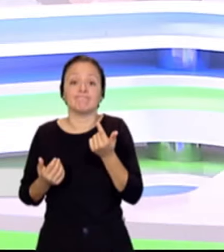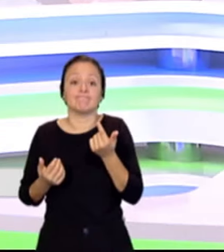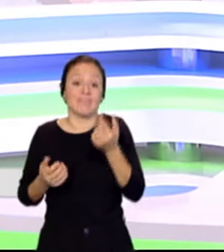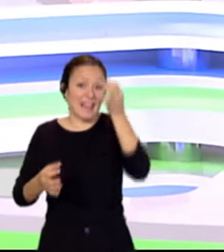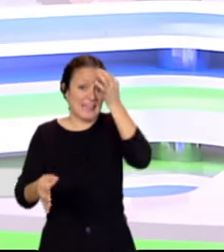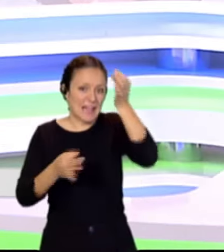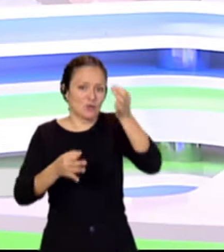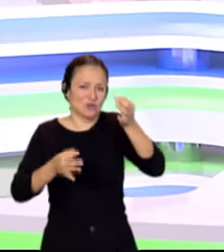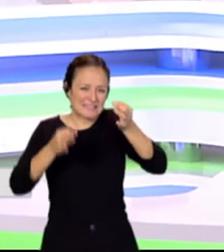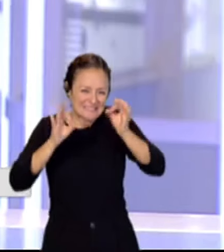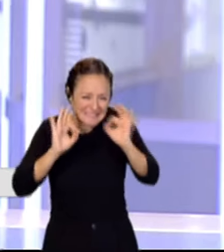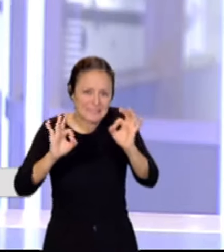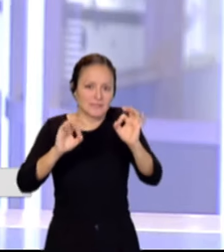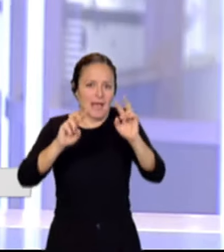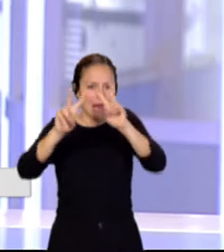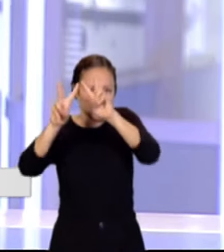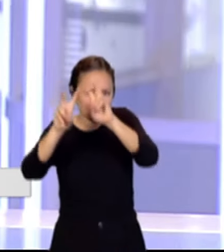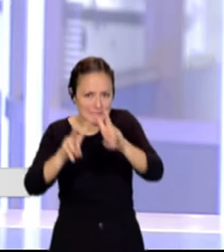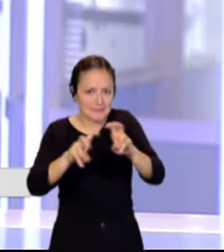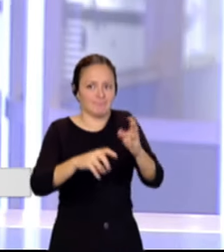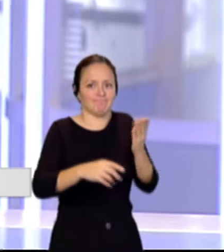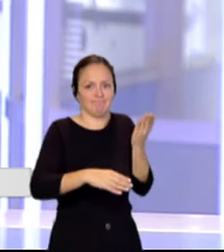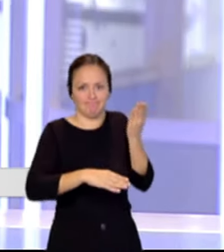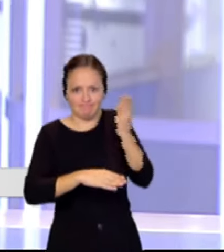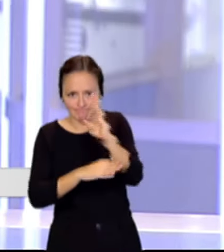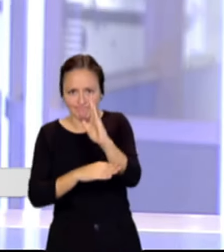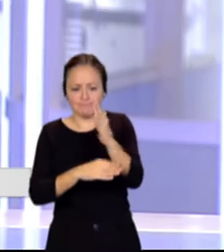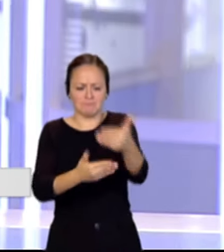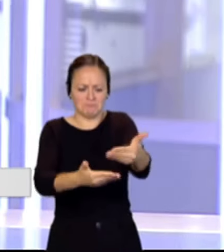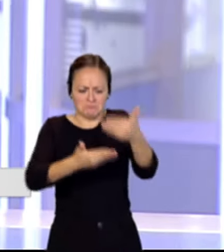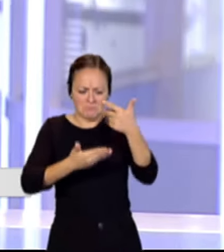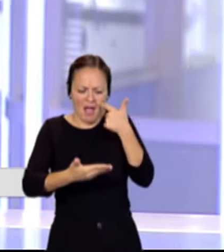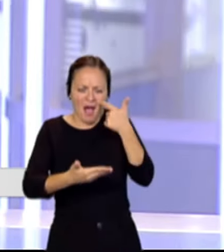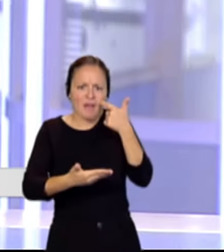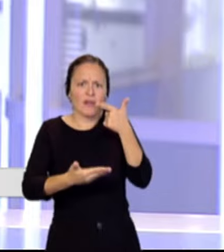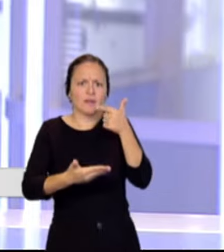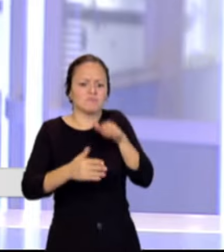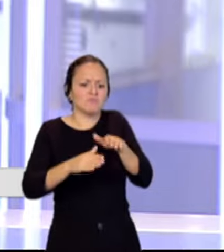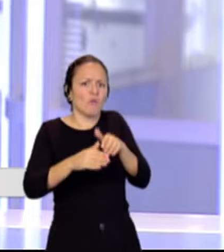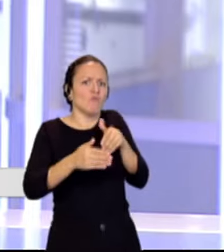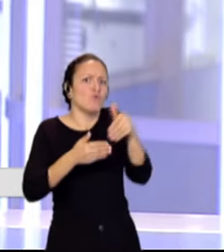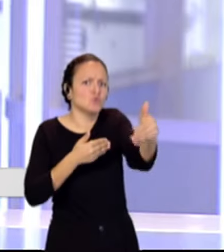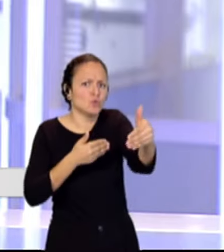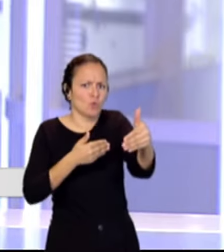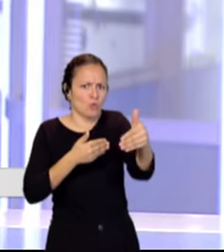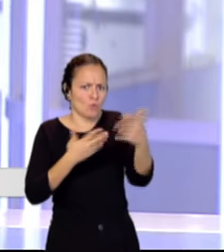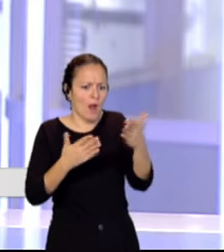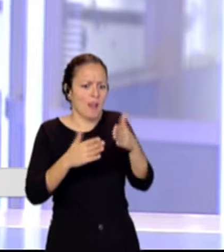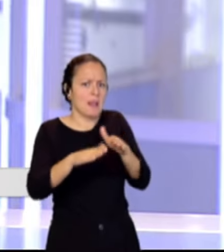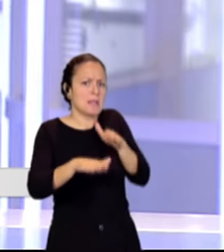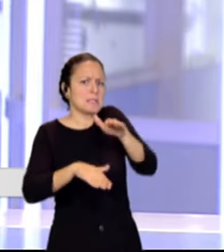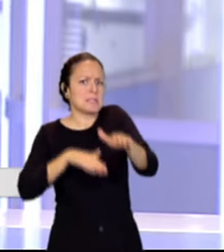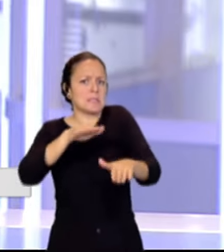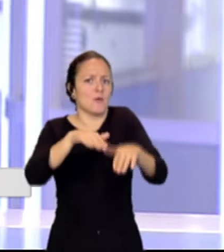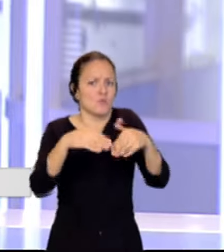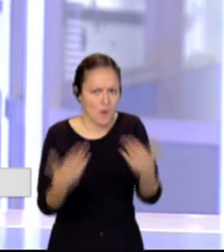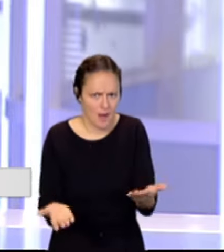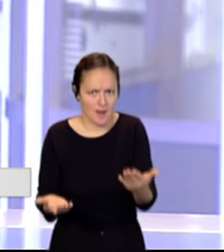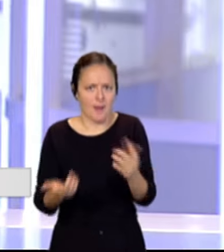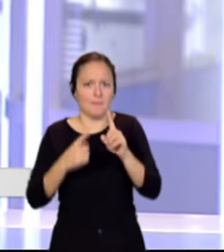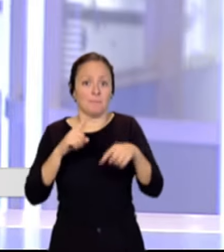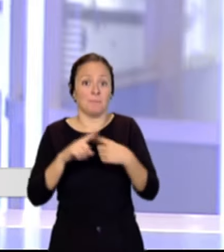concretos estudios para saber exactamente por dónde se pisa Hacia dónde se va y si al final esta ecotasa